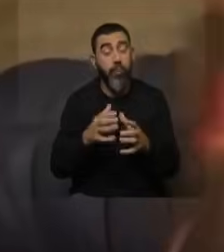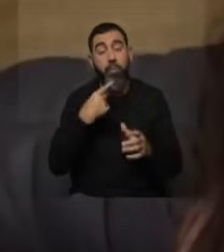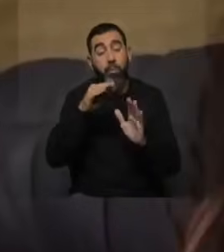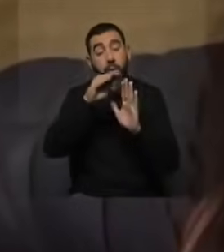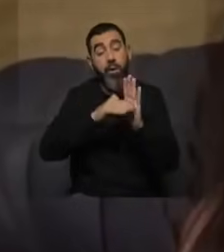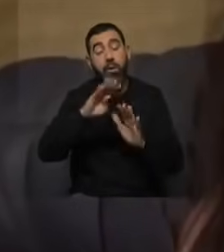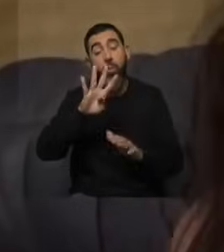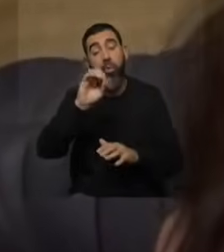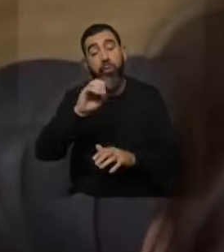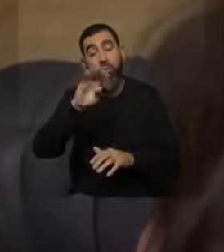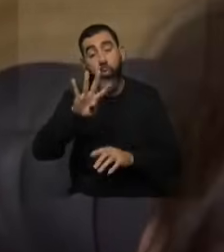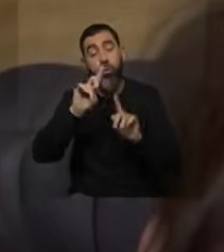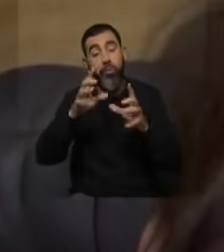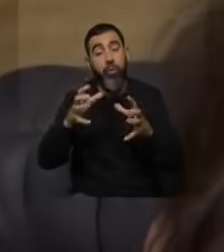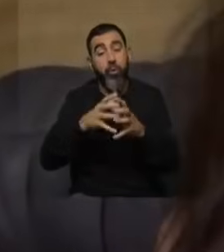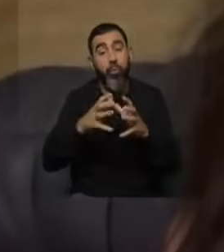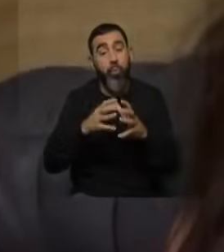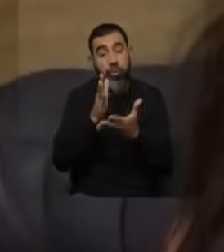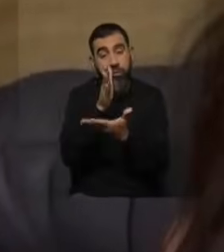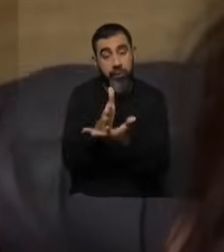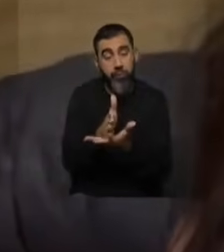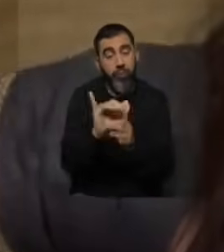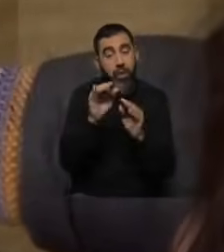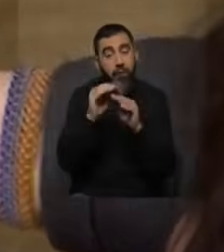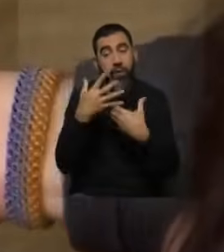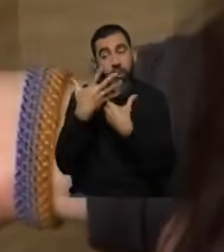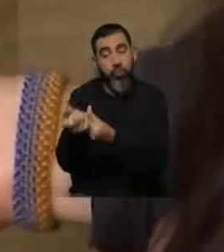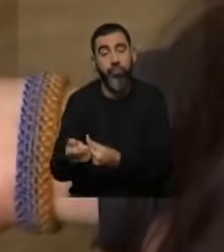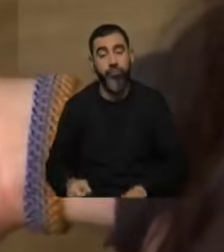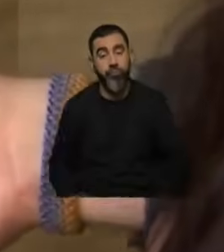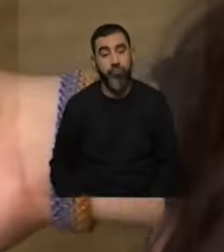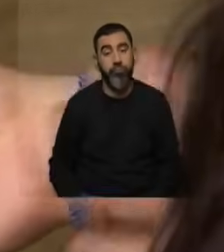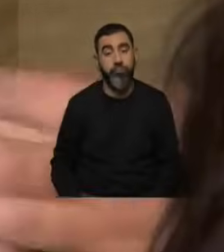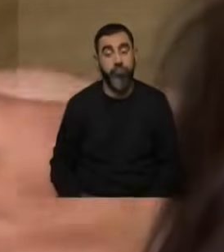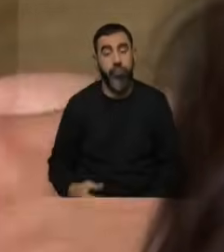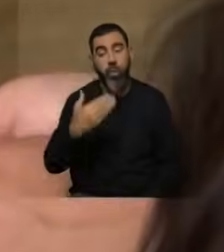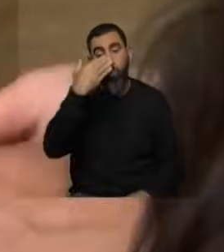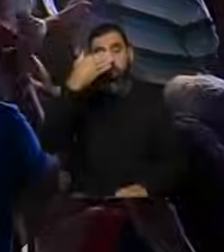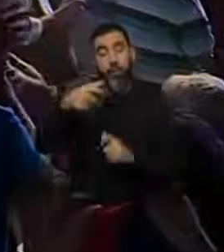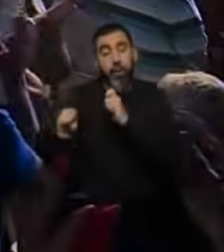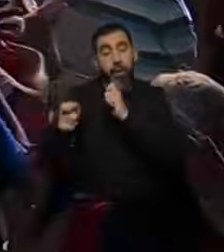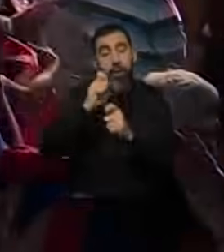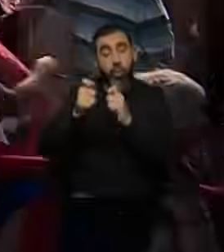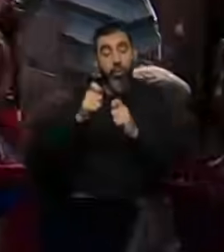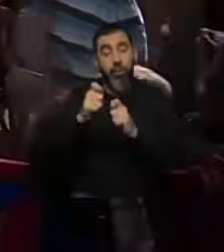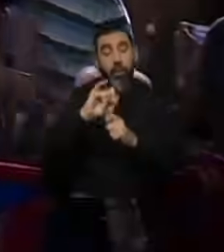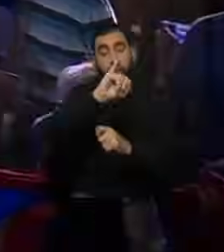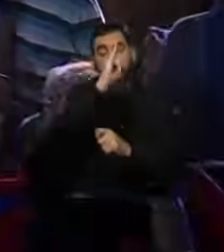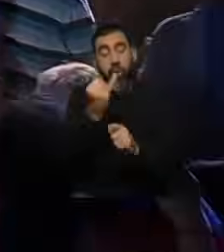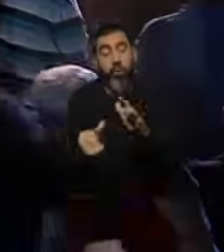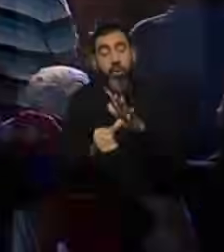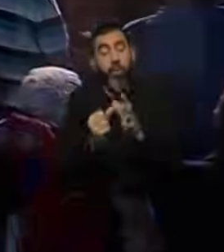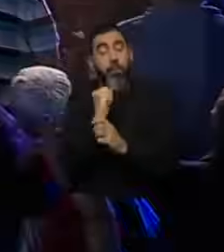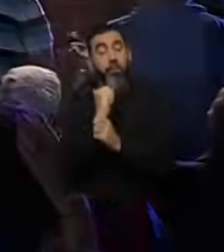404 y el sector de Centro ya anunciaron su apoyo según la última encuesta de equipos Delgado encabeza las